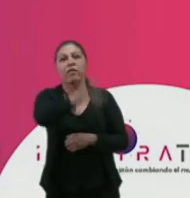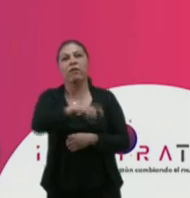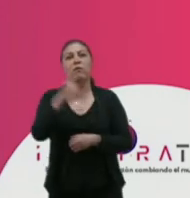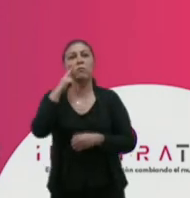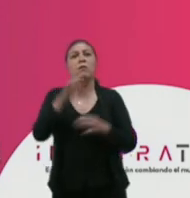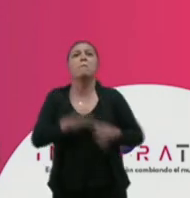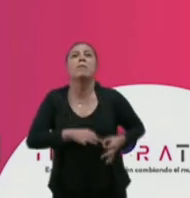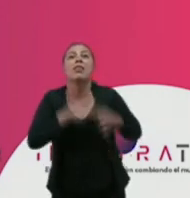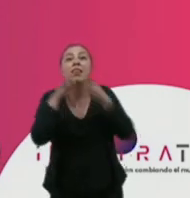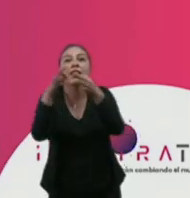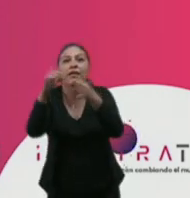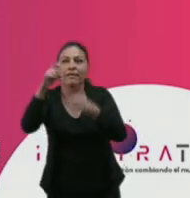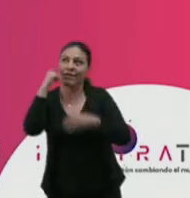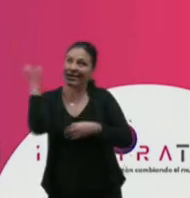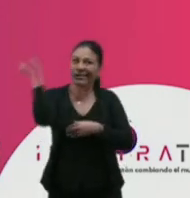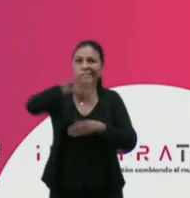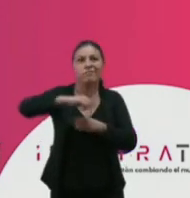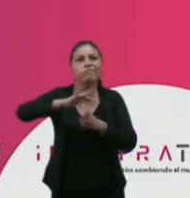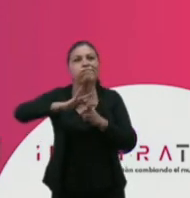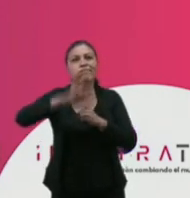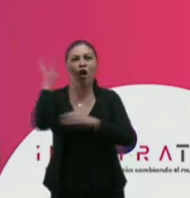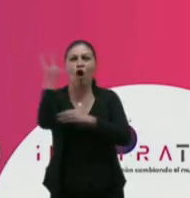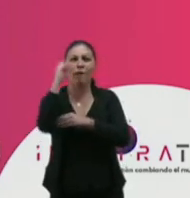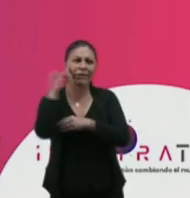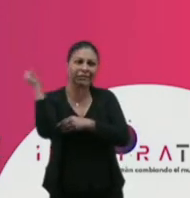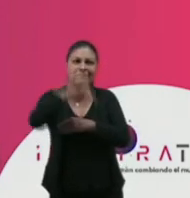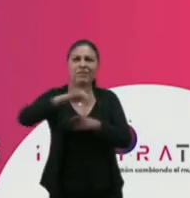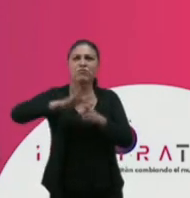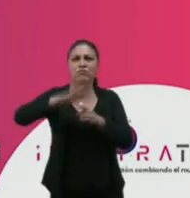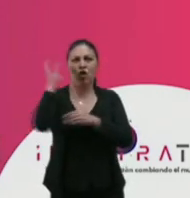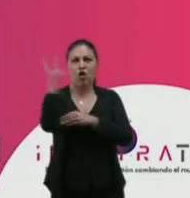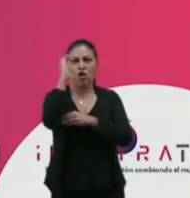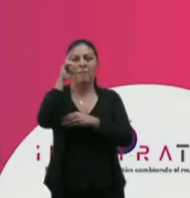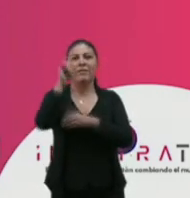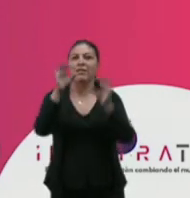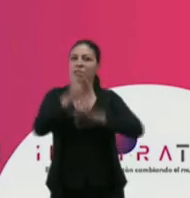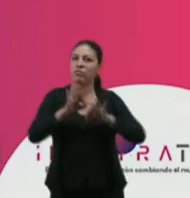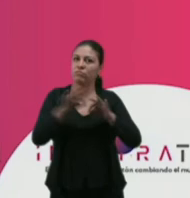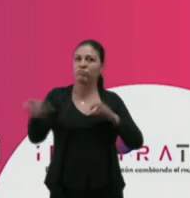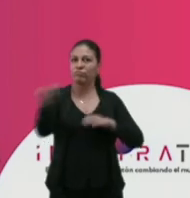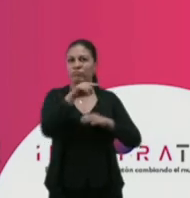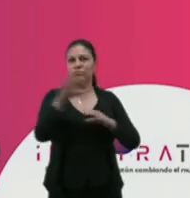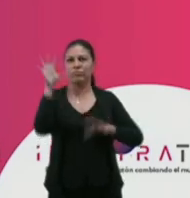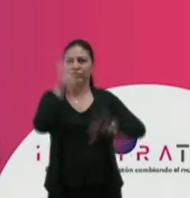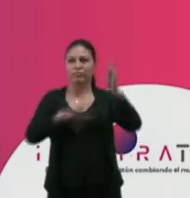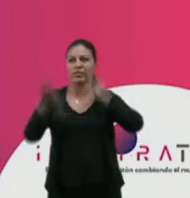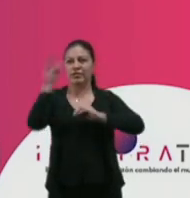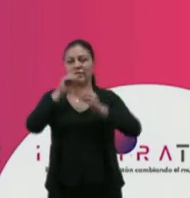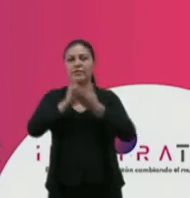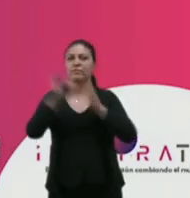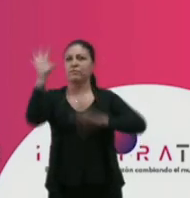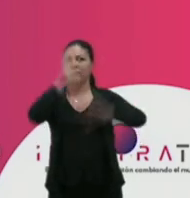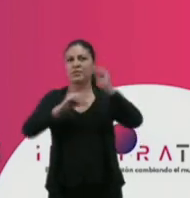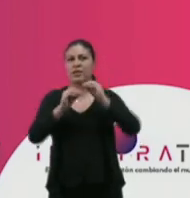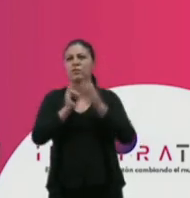ejecutar en Colombia y nuestros emprendedores puedan aprender de esos emprendedores